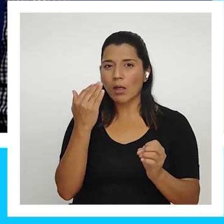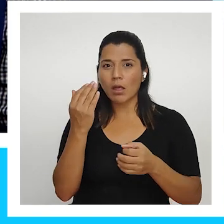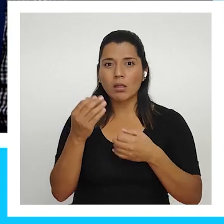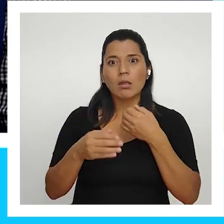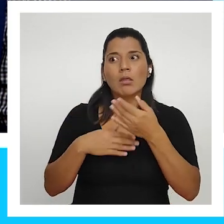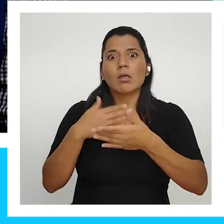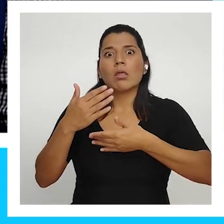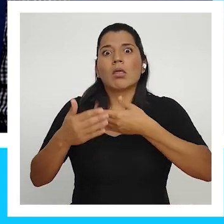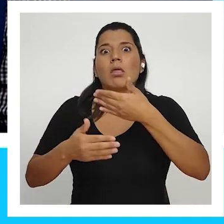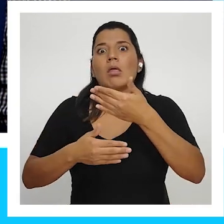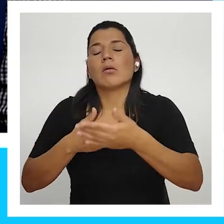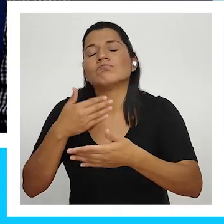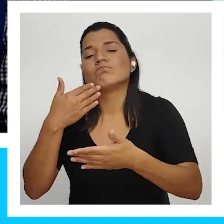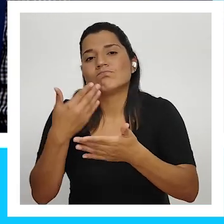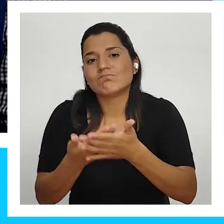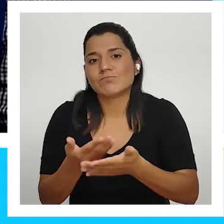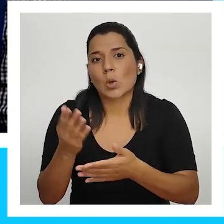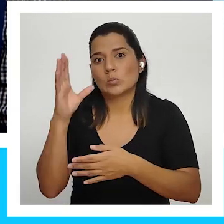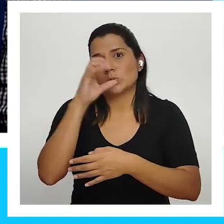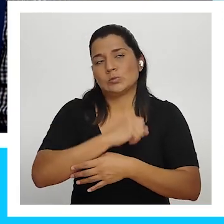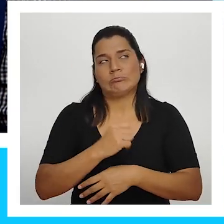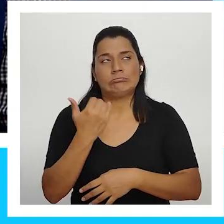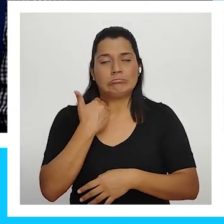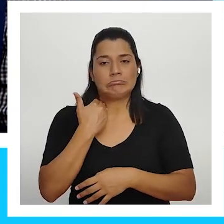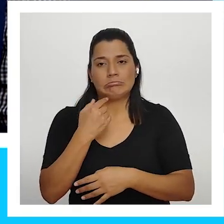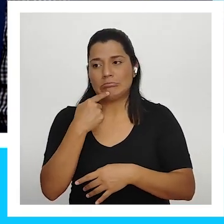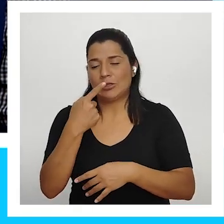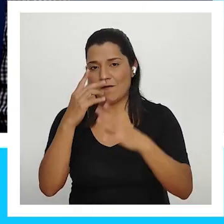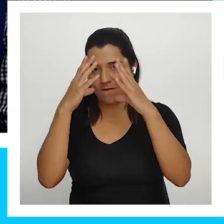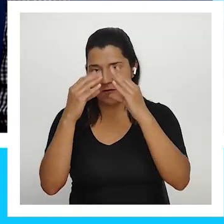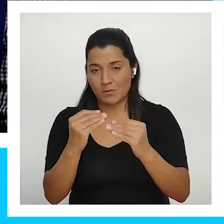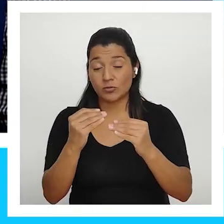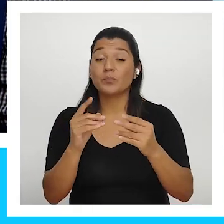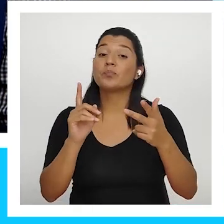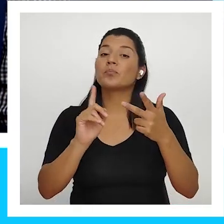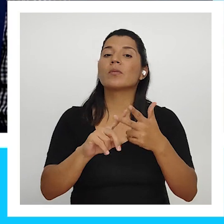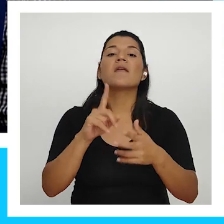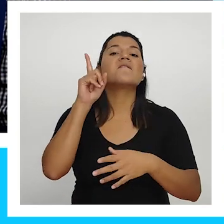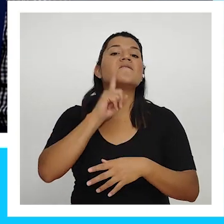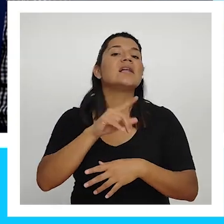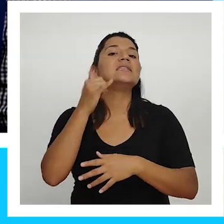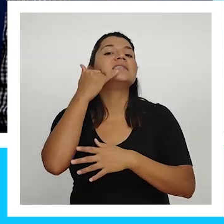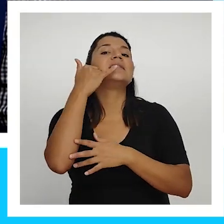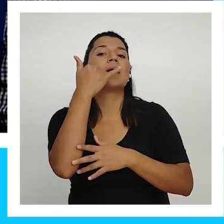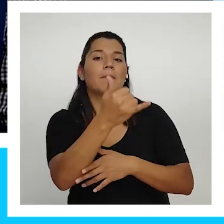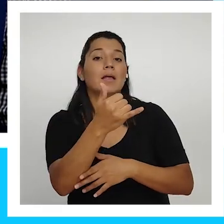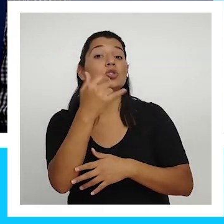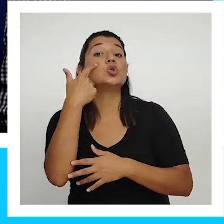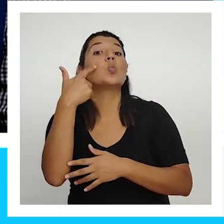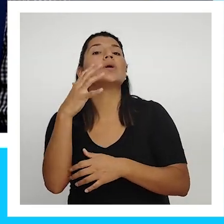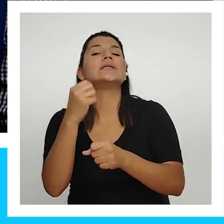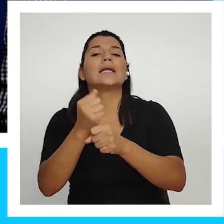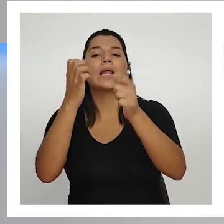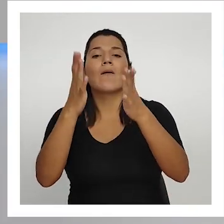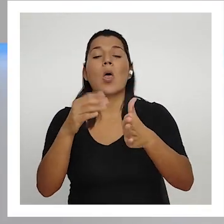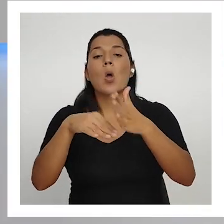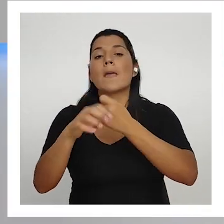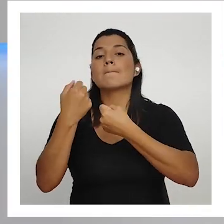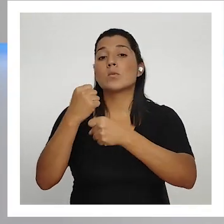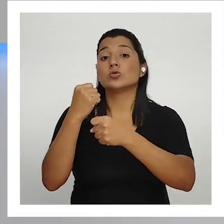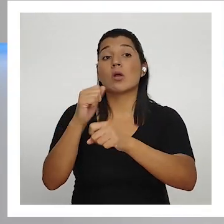diciendo que es un contacto bancario es totalmente falso, y lo que van a hacer es alertarnos a nosotros, hacernos sentir con miedo. A